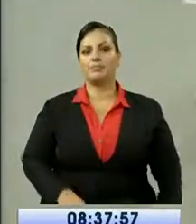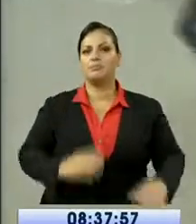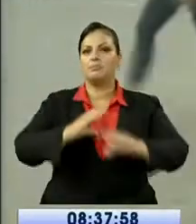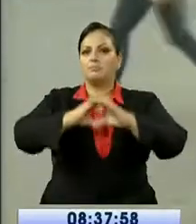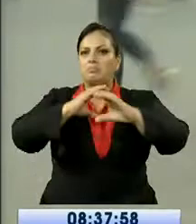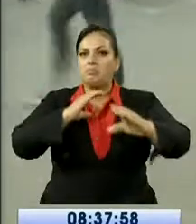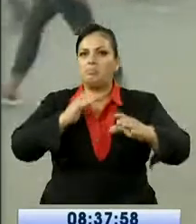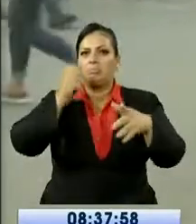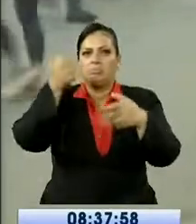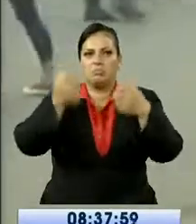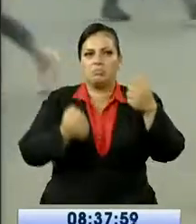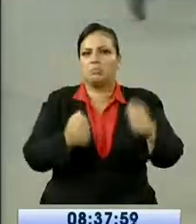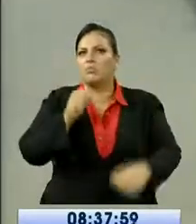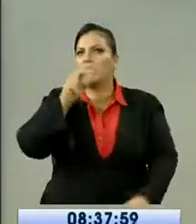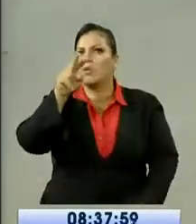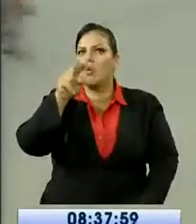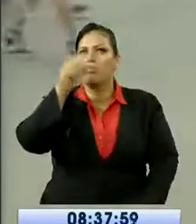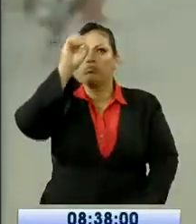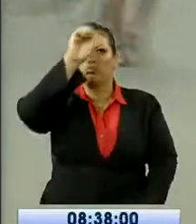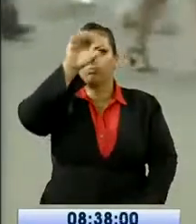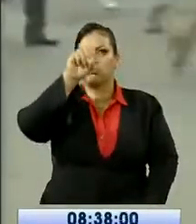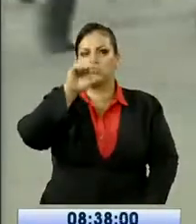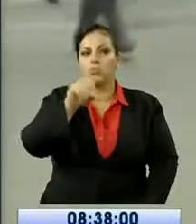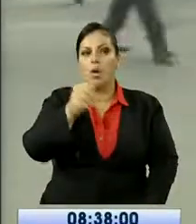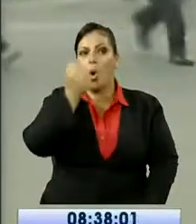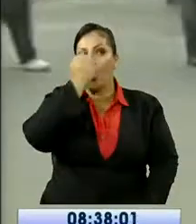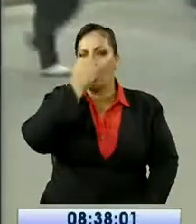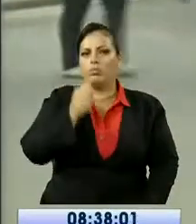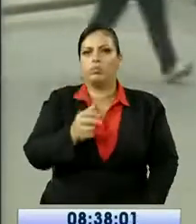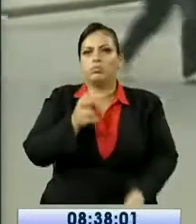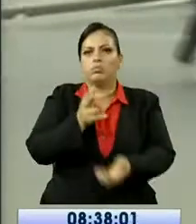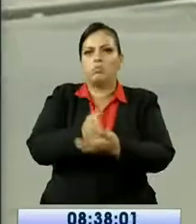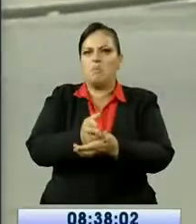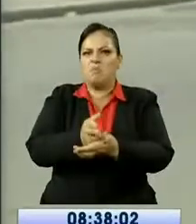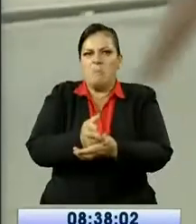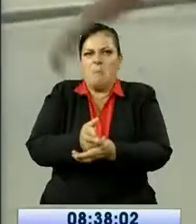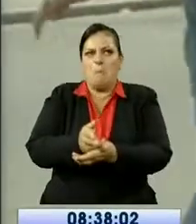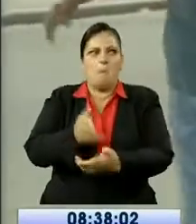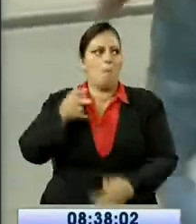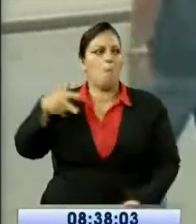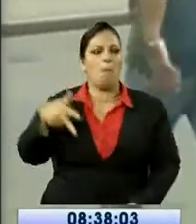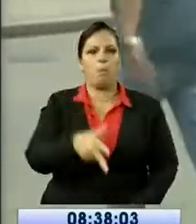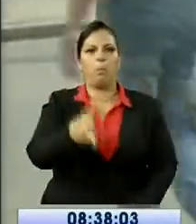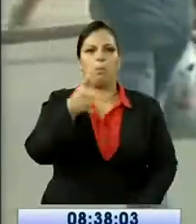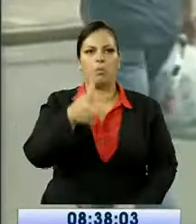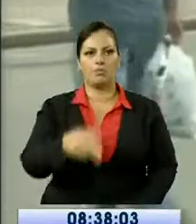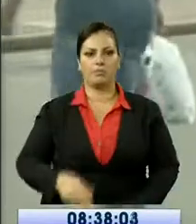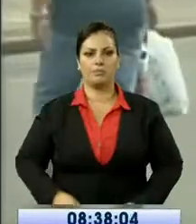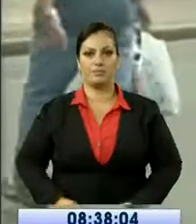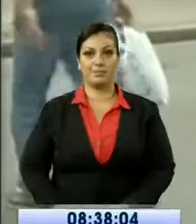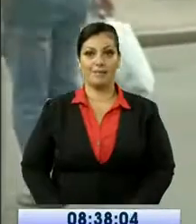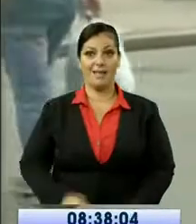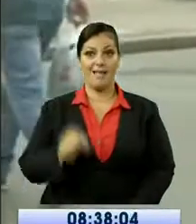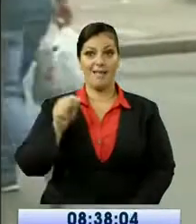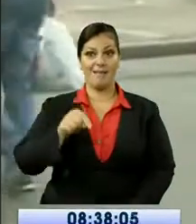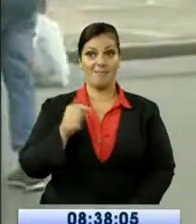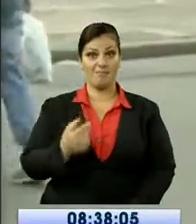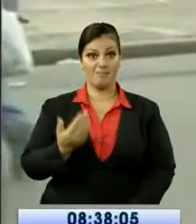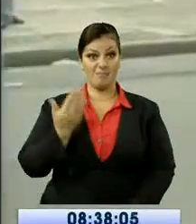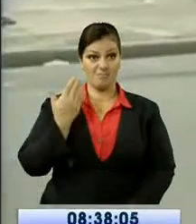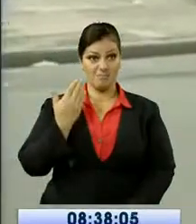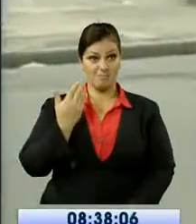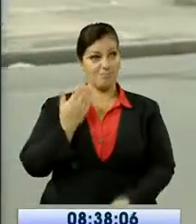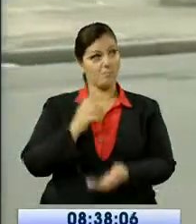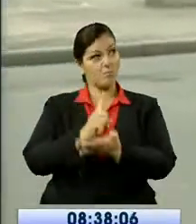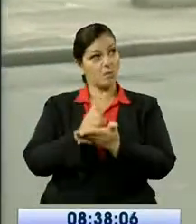tránsito, específicamente los semáforos. En este punto en el que yo me encuentro días atrás, una señora, una adulta